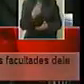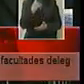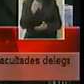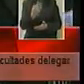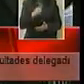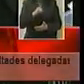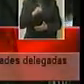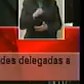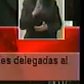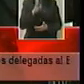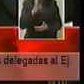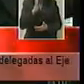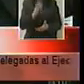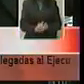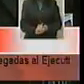Manifiesto yo lo siguiente.